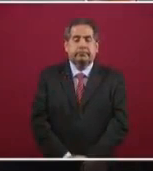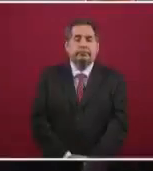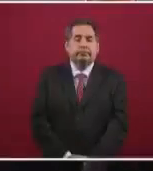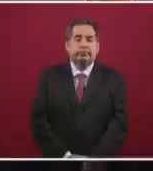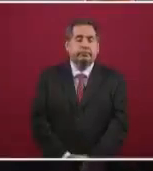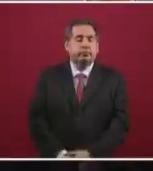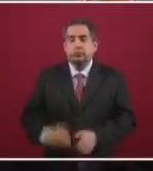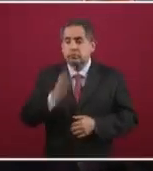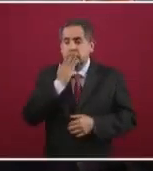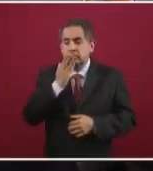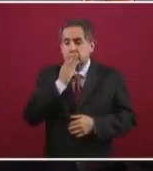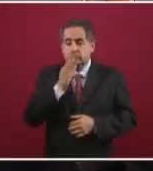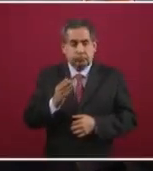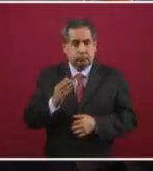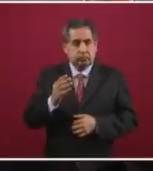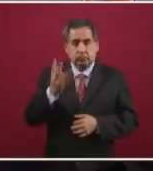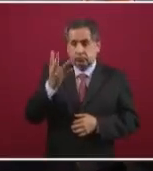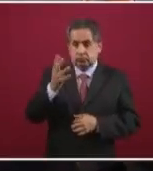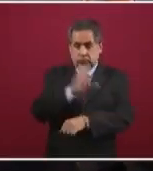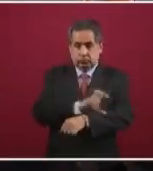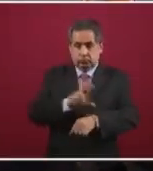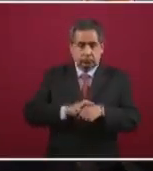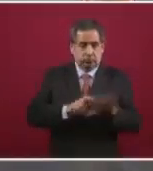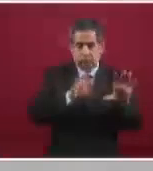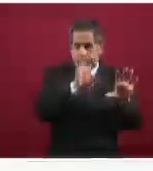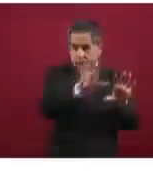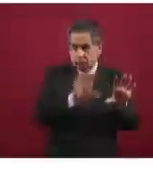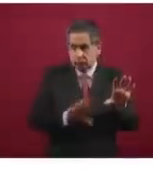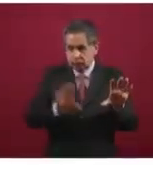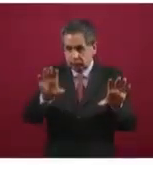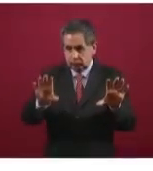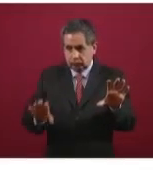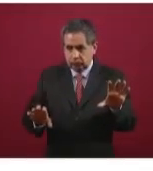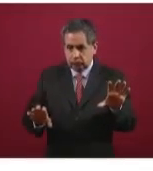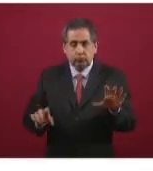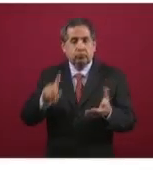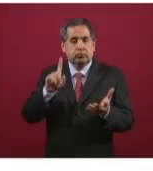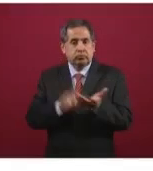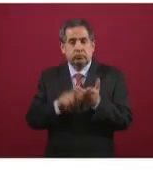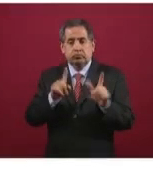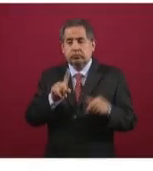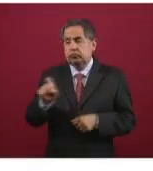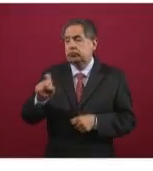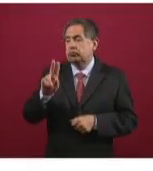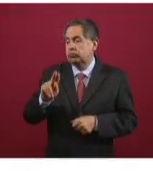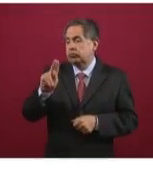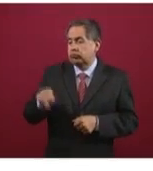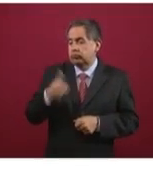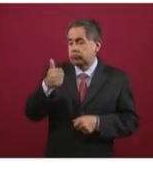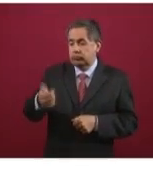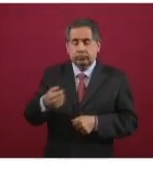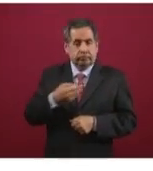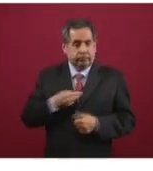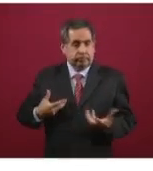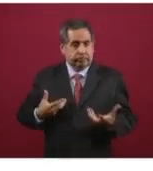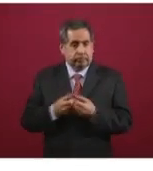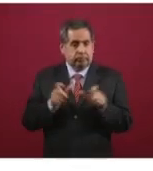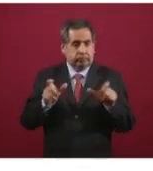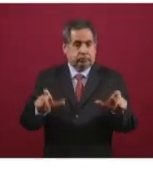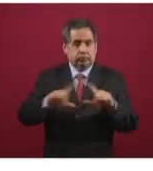Sonora tiene 4 coordinaciones regionales con un total de 1.186 integrantes de la Guardia